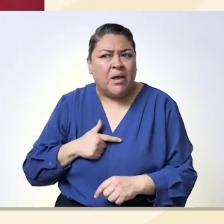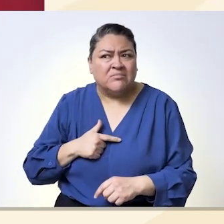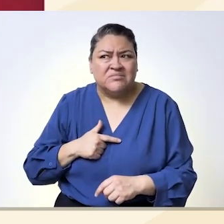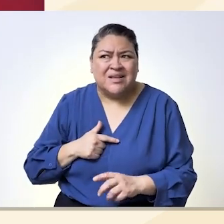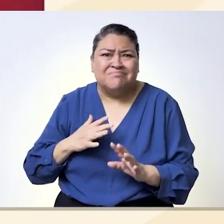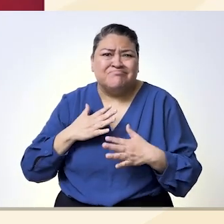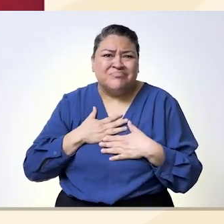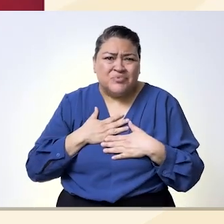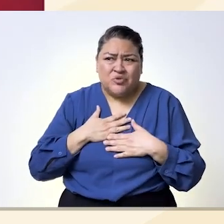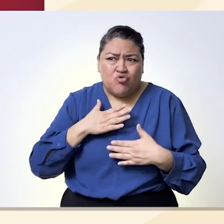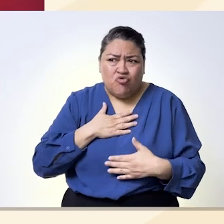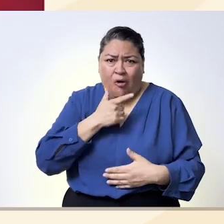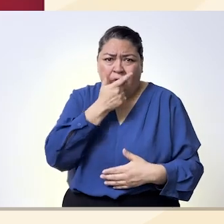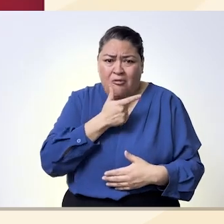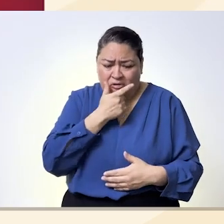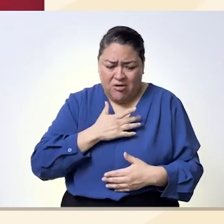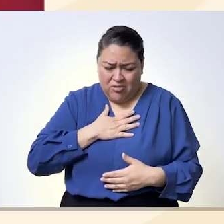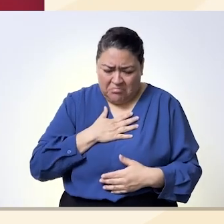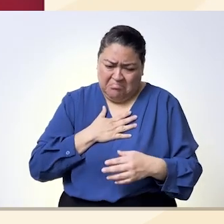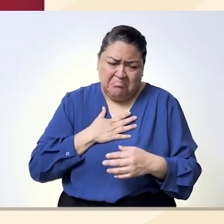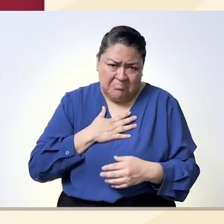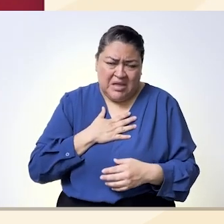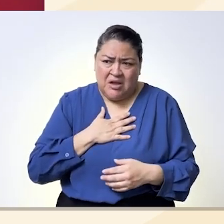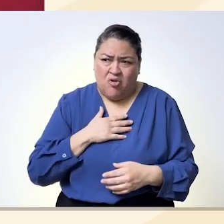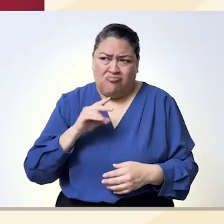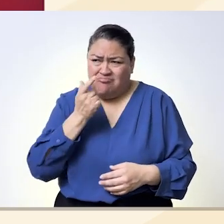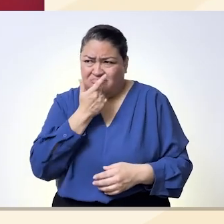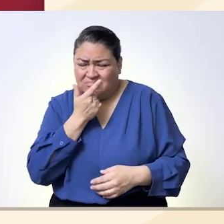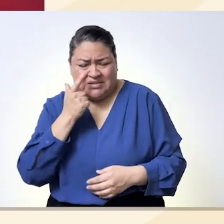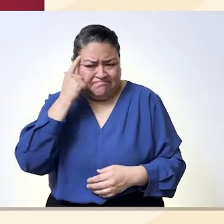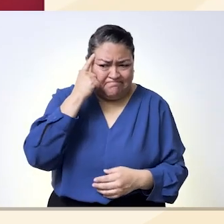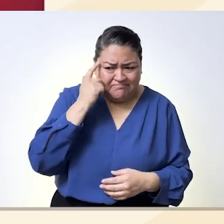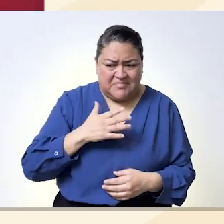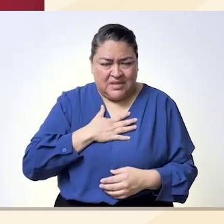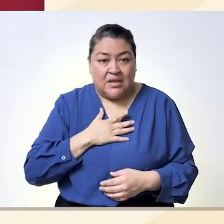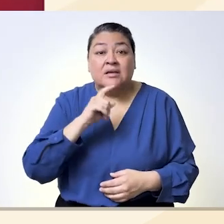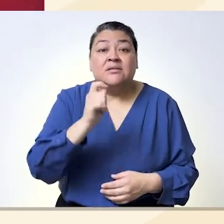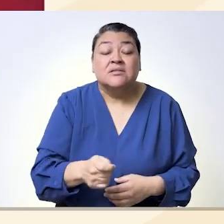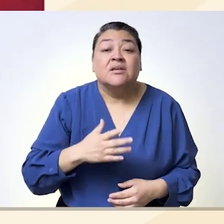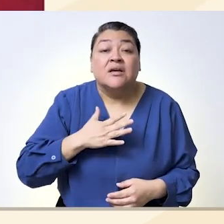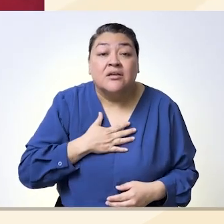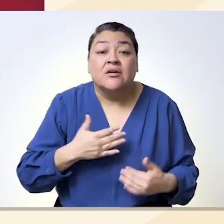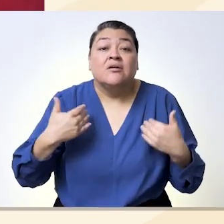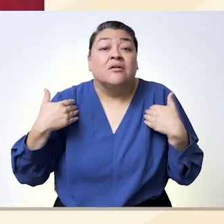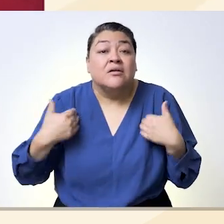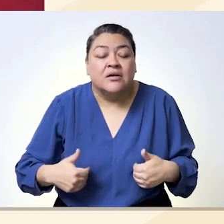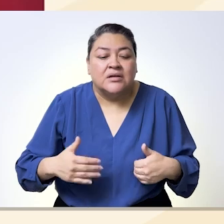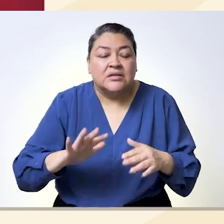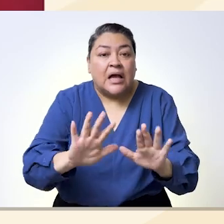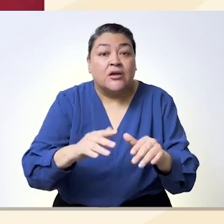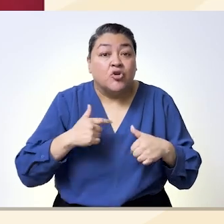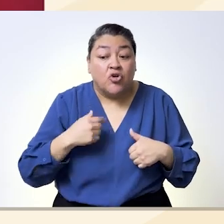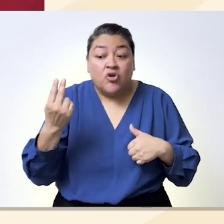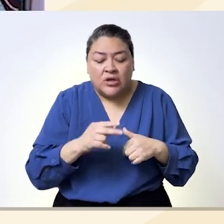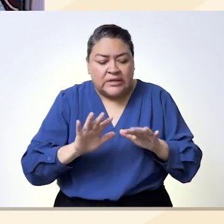también en una monosexualidad, o sea, yo no iba a ser lesbiana. También ahí, o sea, pude entender que había